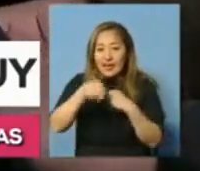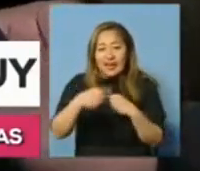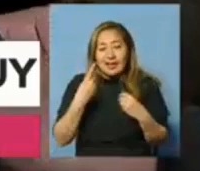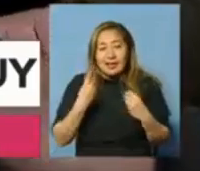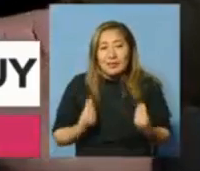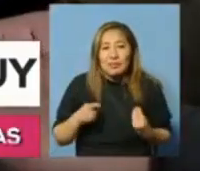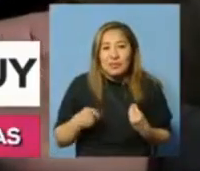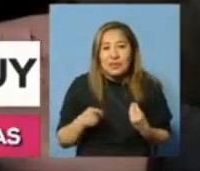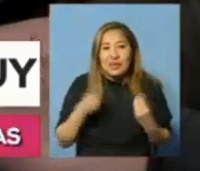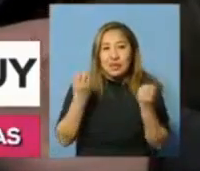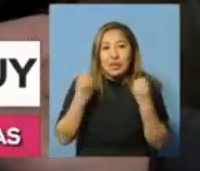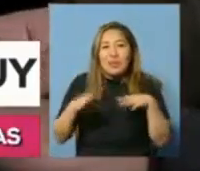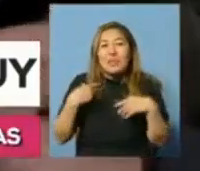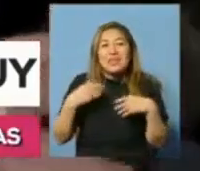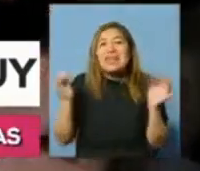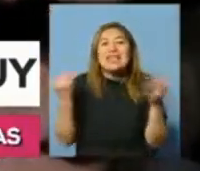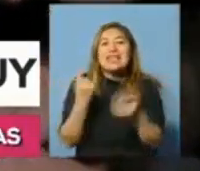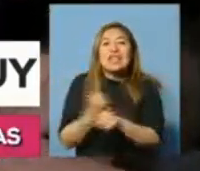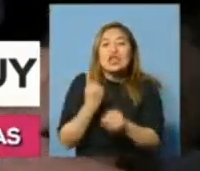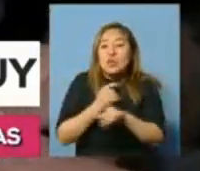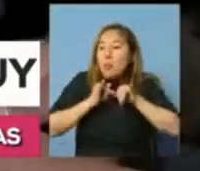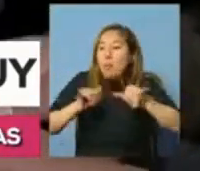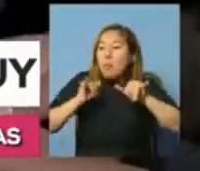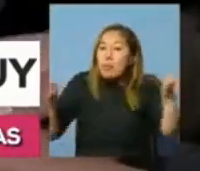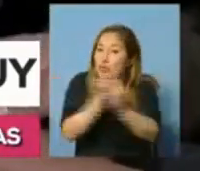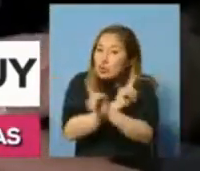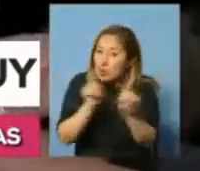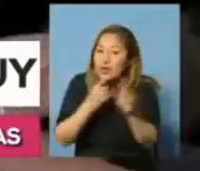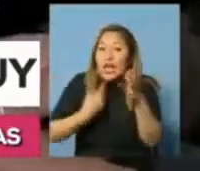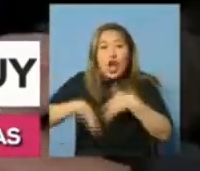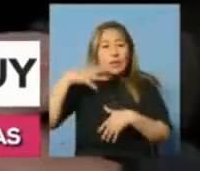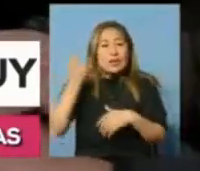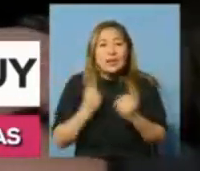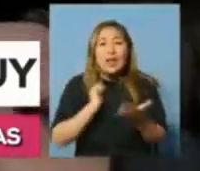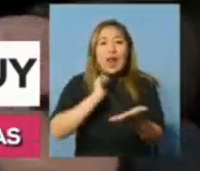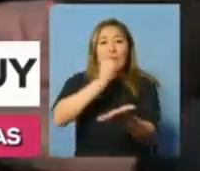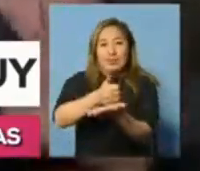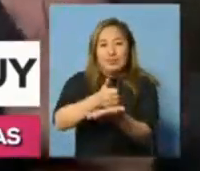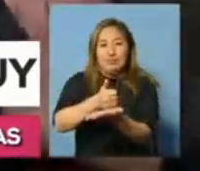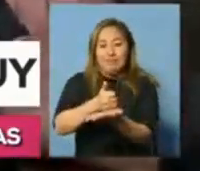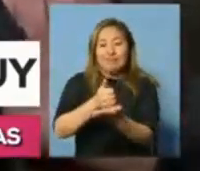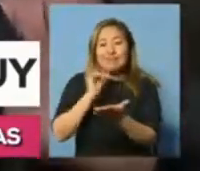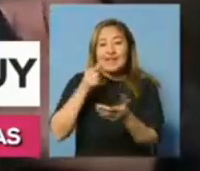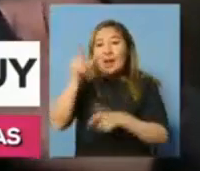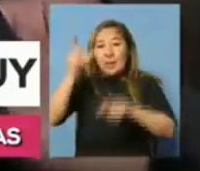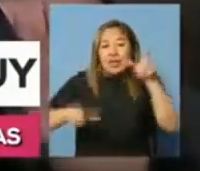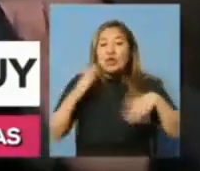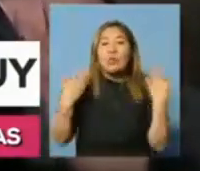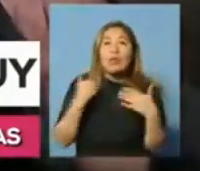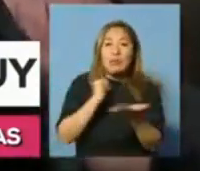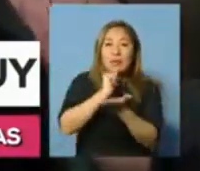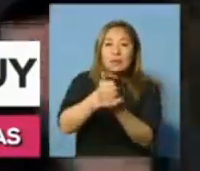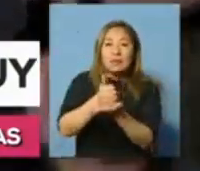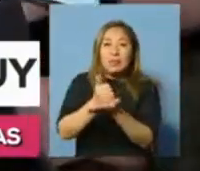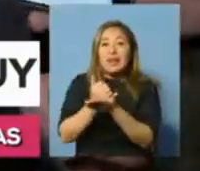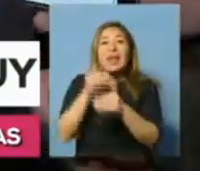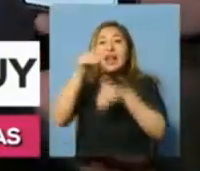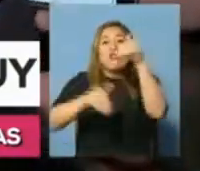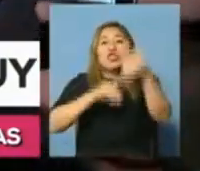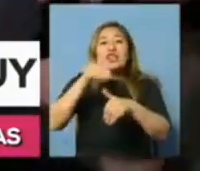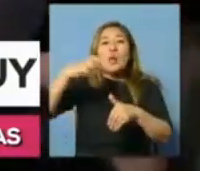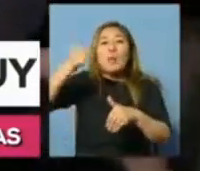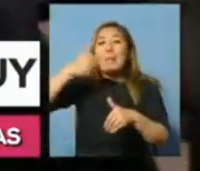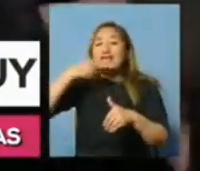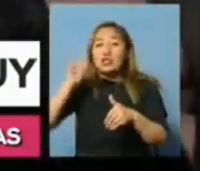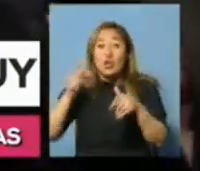que vamos a entrar en veda, me parece que lo más importante es la participación, ¿no es cierto? Que la gente participe en la PASO, a pesar de que